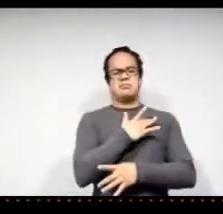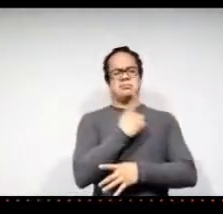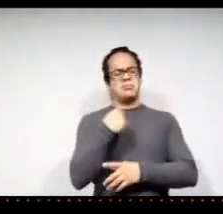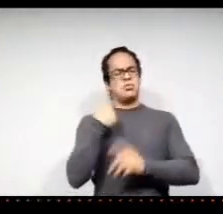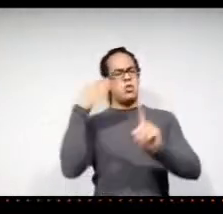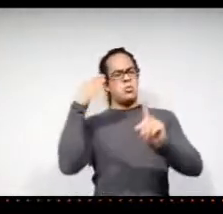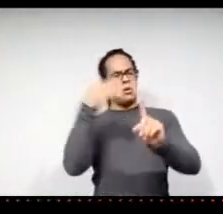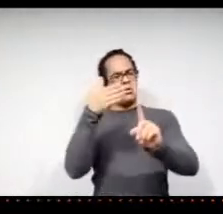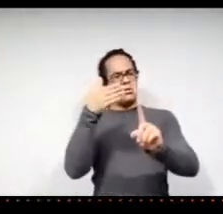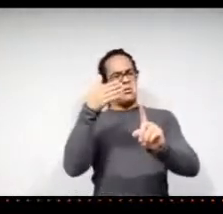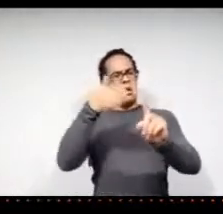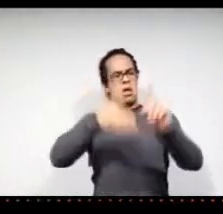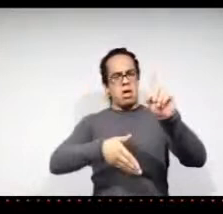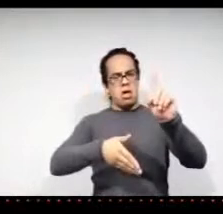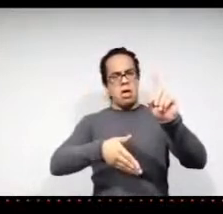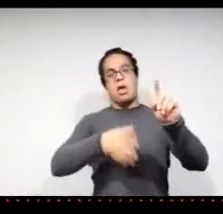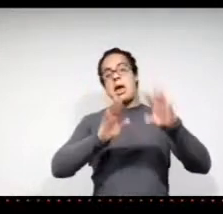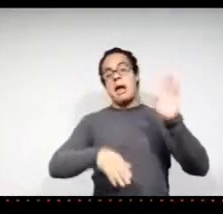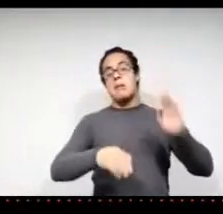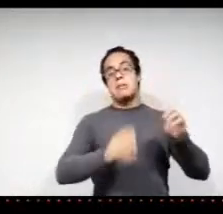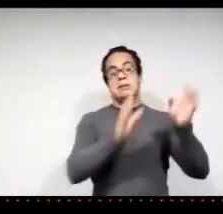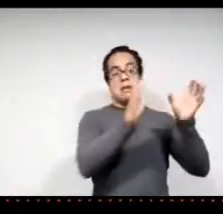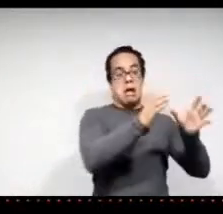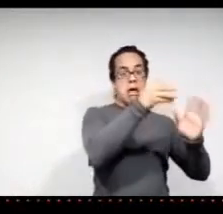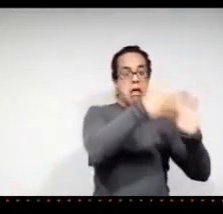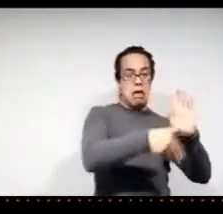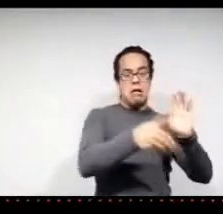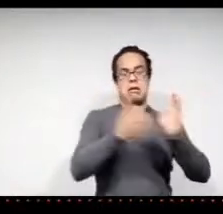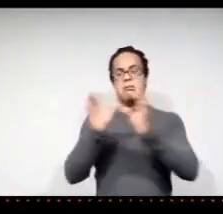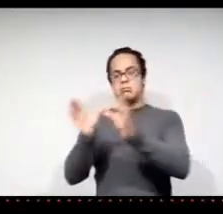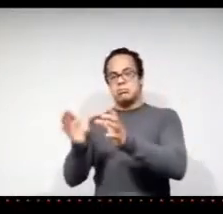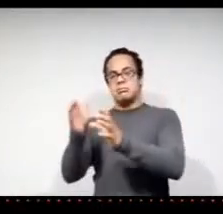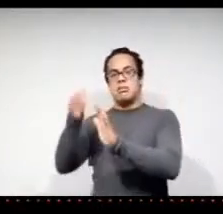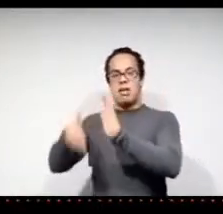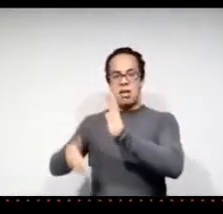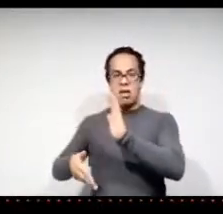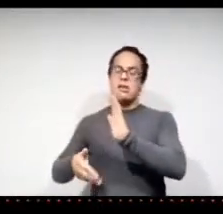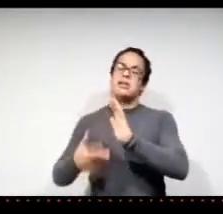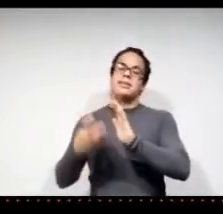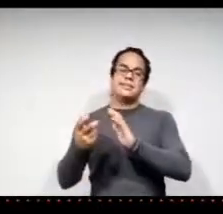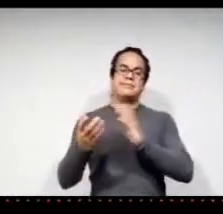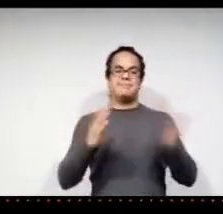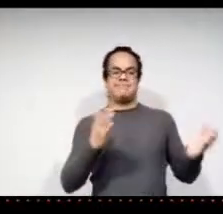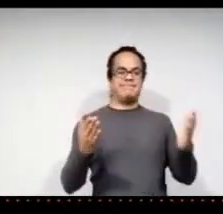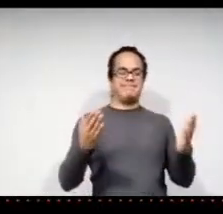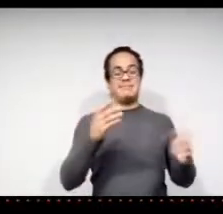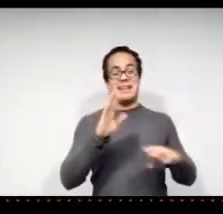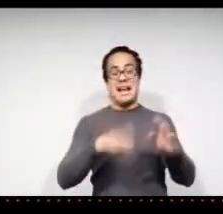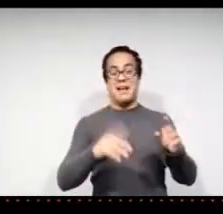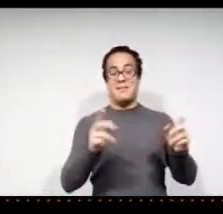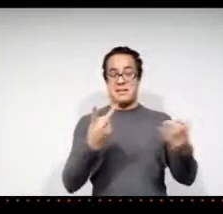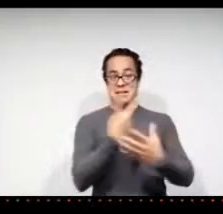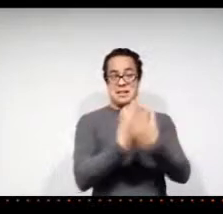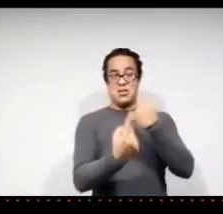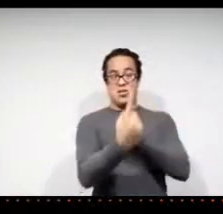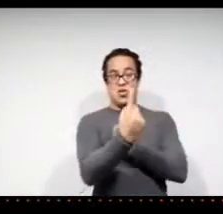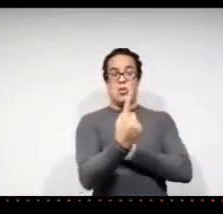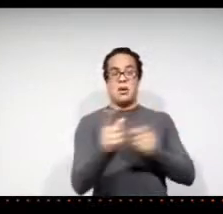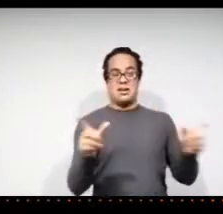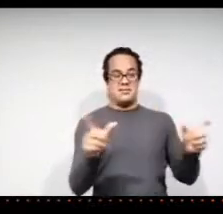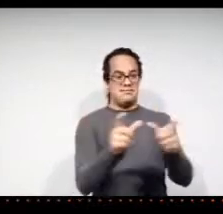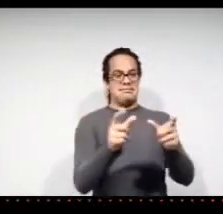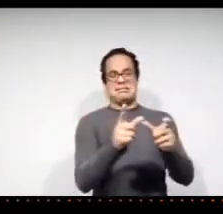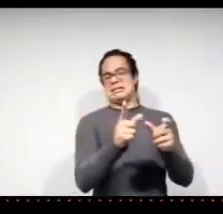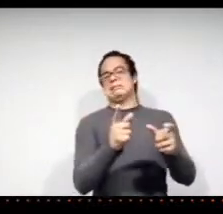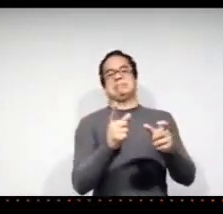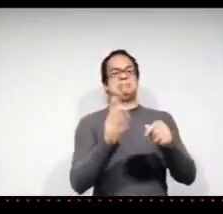de ninguno de los dos tipos de educación. O sea, que a veces la educación híbrida estamos en desventaja y los alumnos no tienen ni todas las